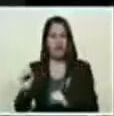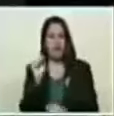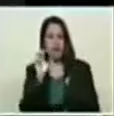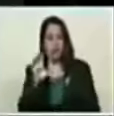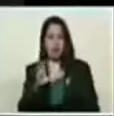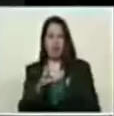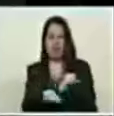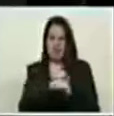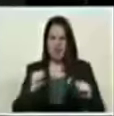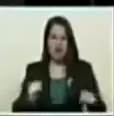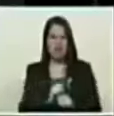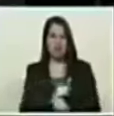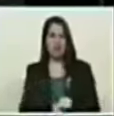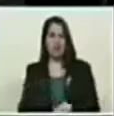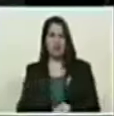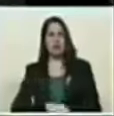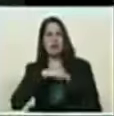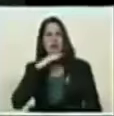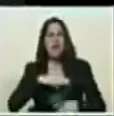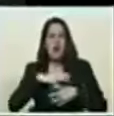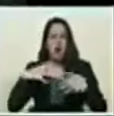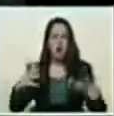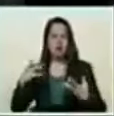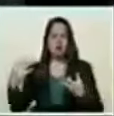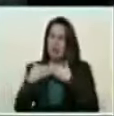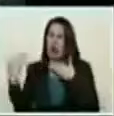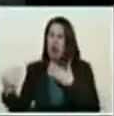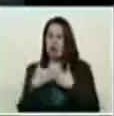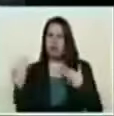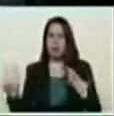tanta ignominia. Ya basta de tanta agresión.